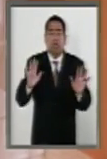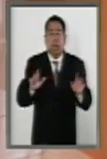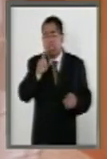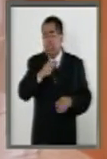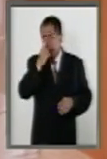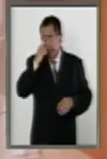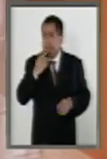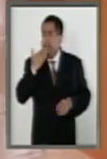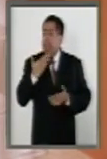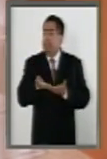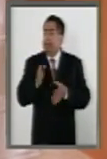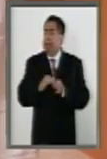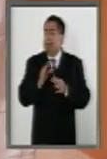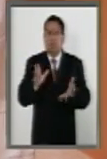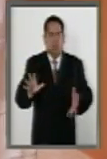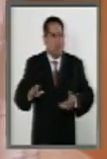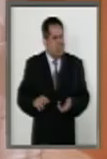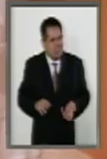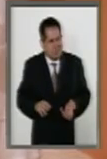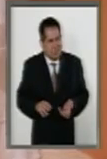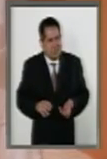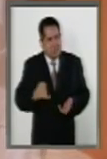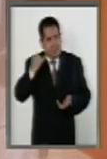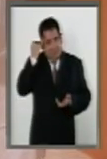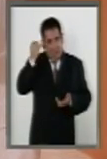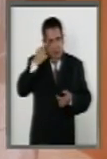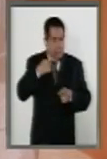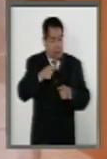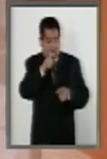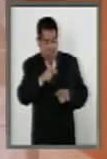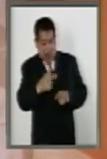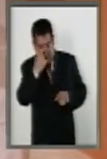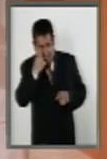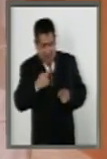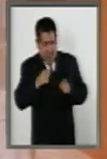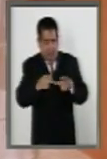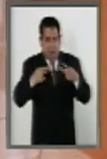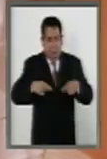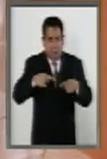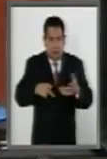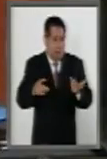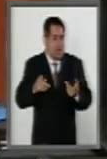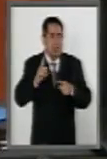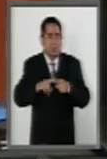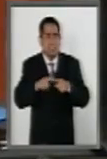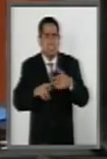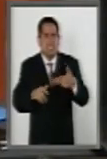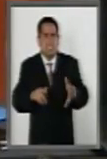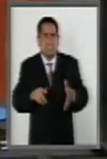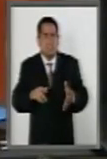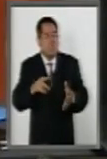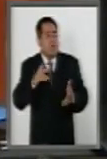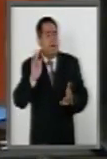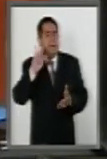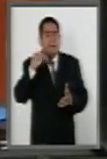idoneidad. Si el criterio para determinar la idoneidad de los candidatos fuera su